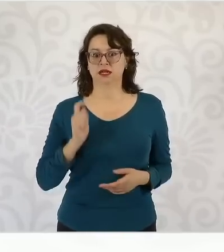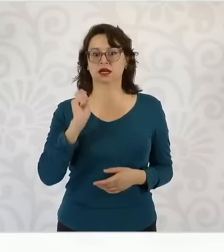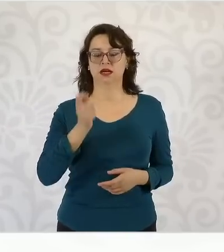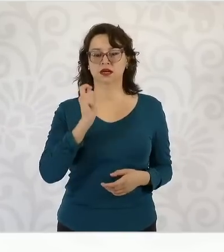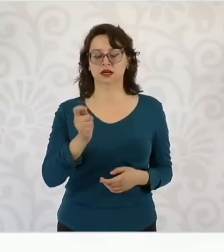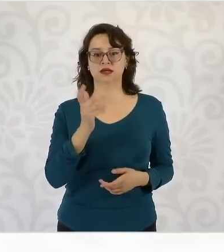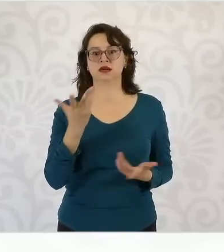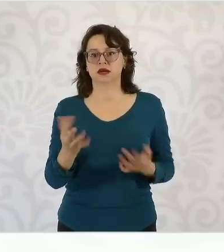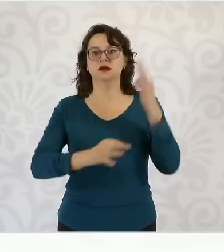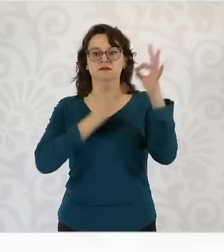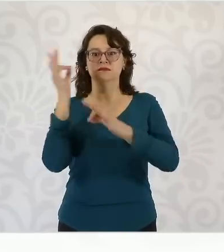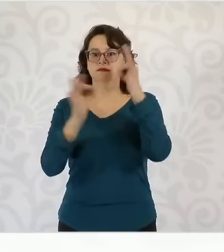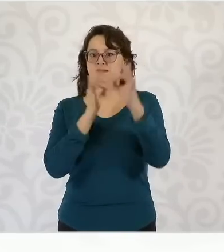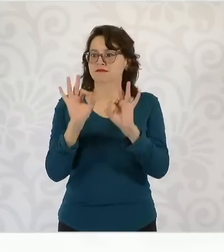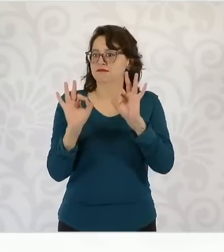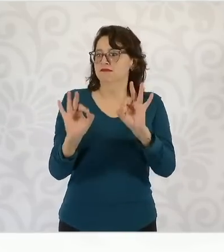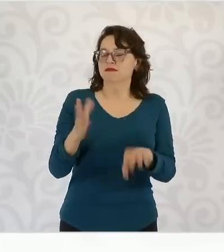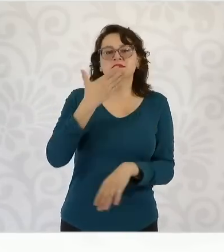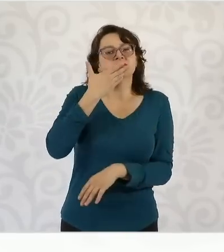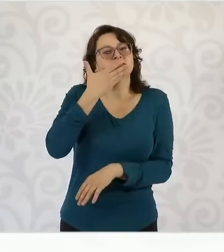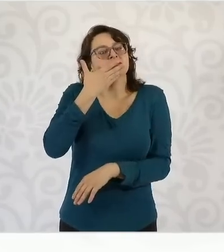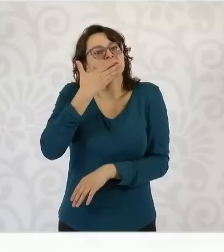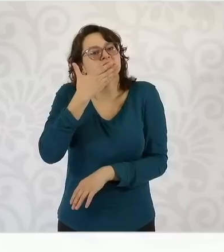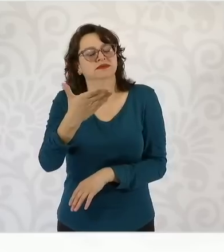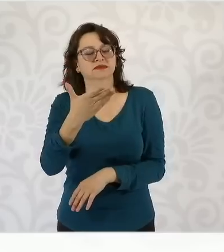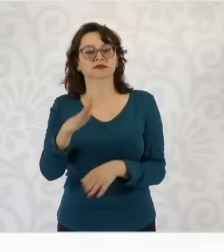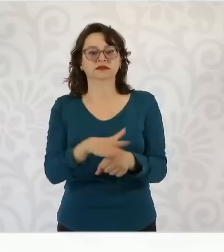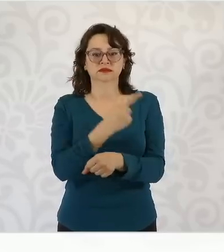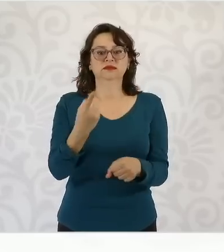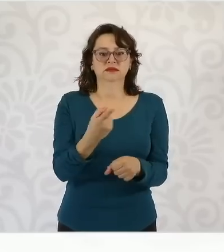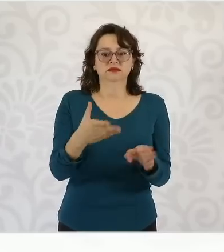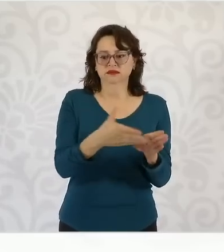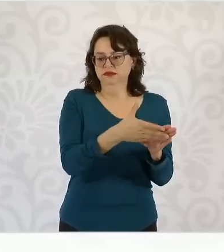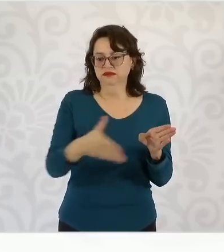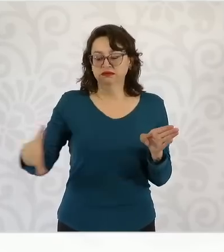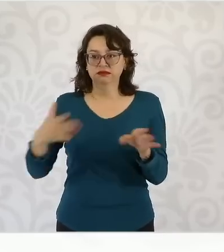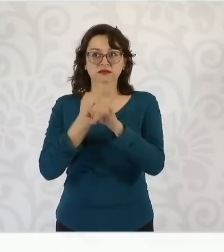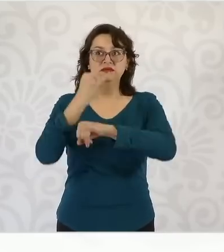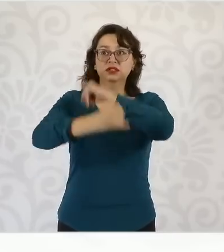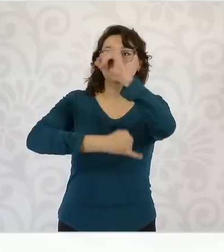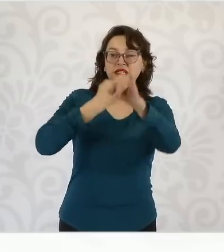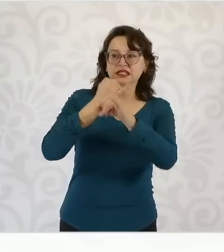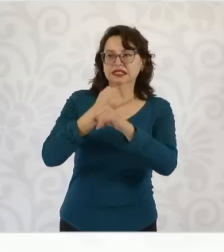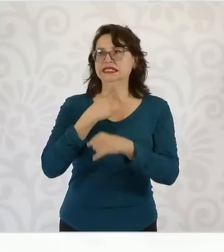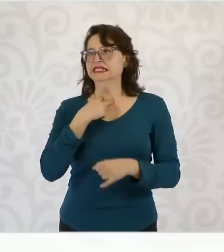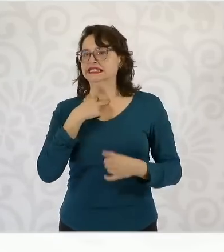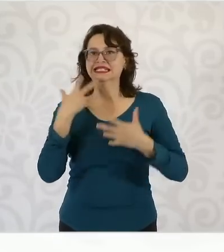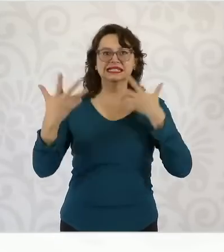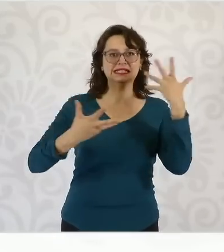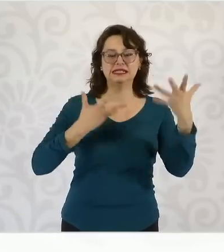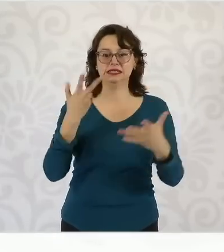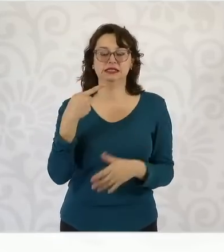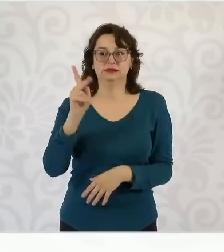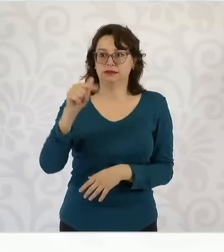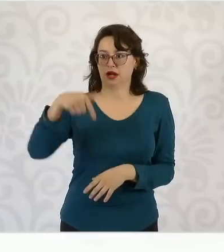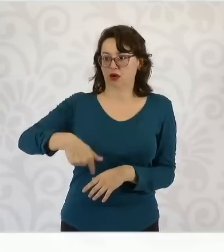porque es un trimestre que ha sido complejo en el escenario internacional y sin embargo esta inversión